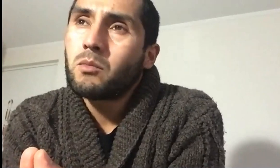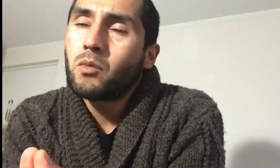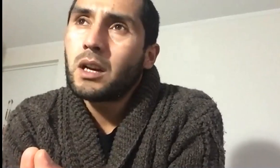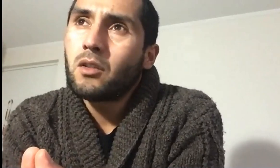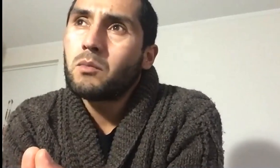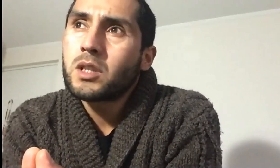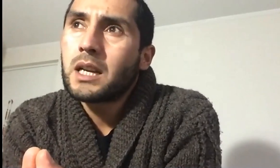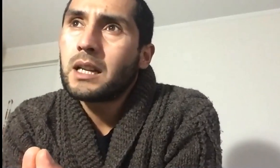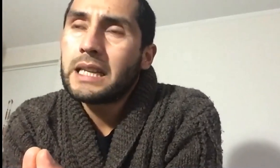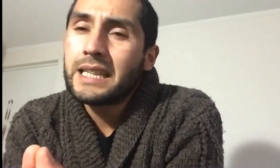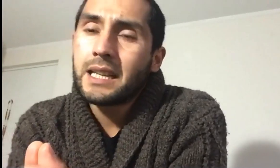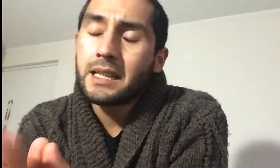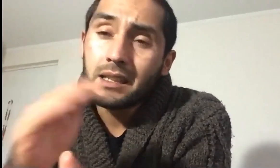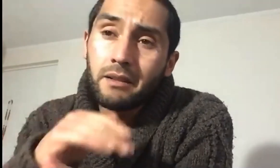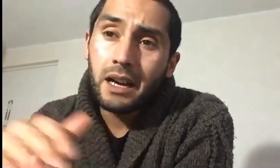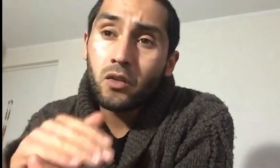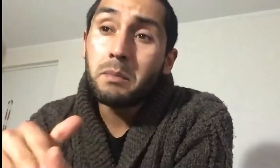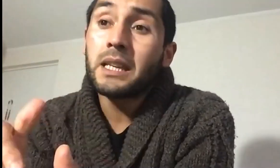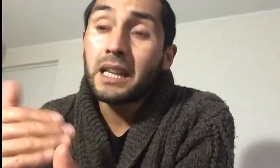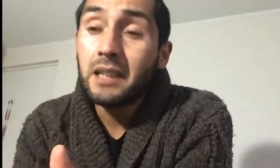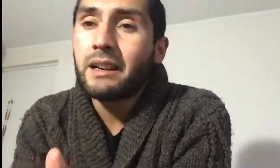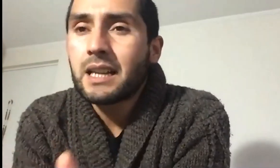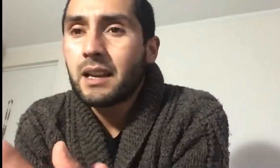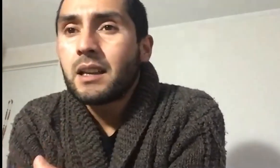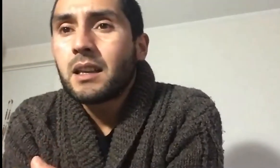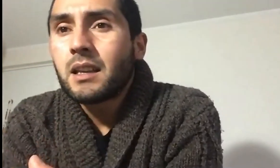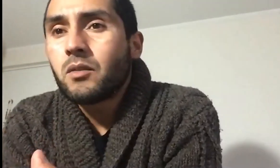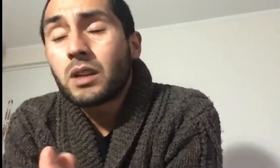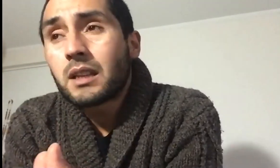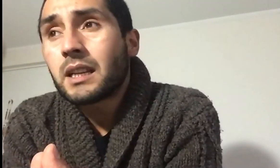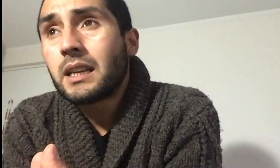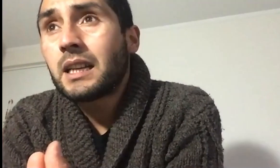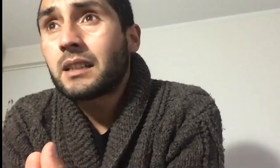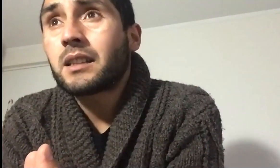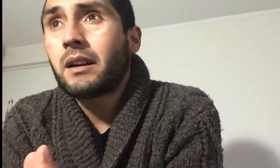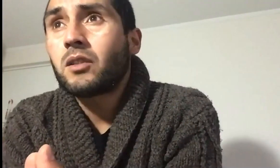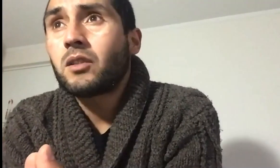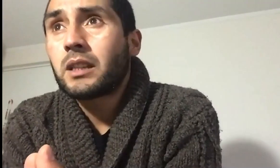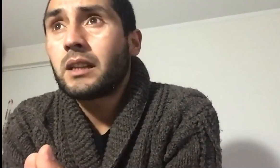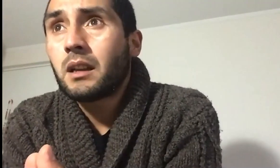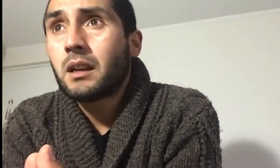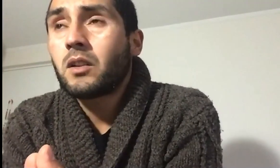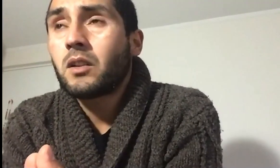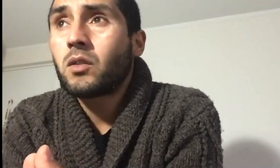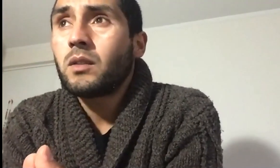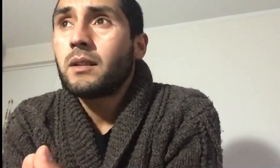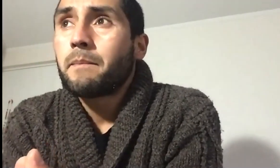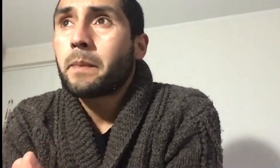han formulado muchas líneas de trabajo investigativas, ¿ya? Y una de esas líneas de trabajo tiene que ver